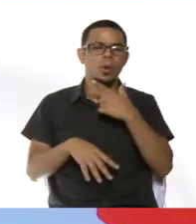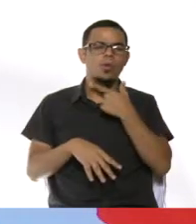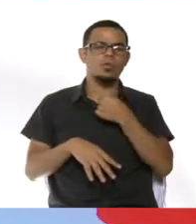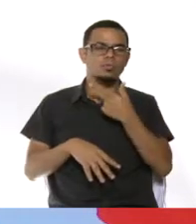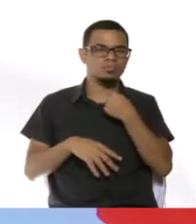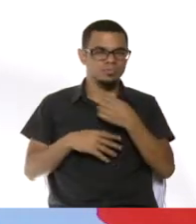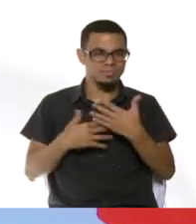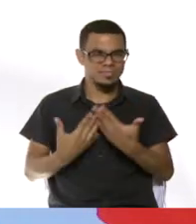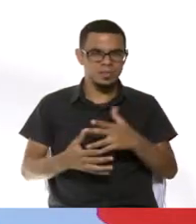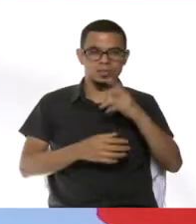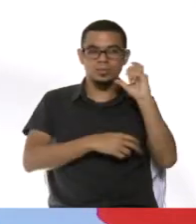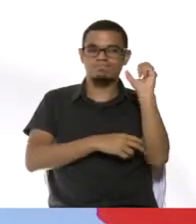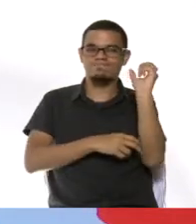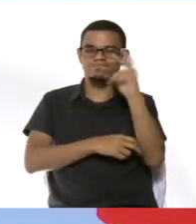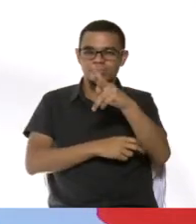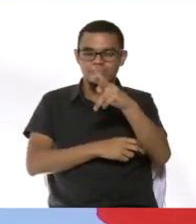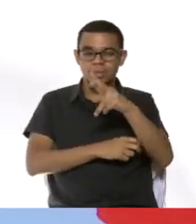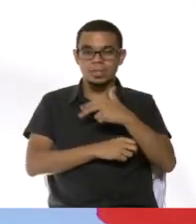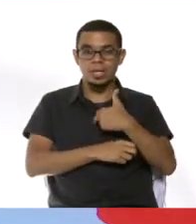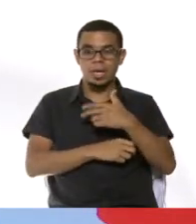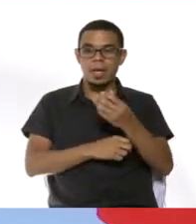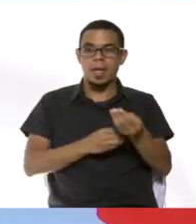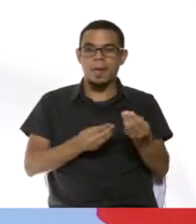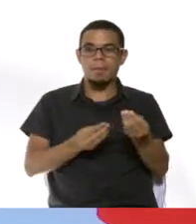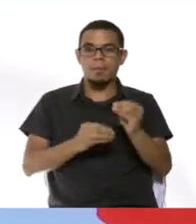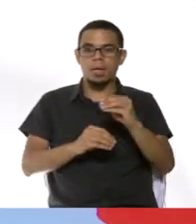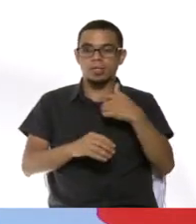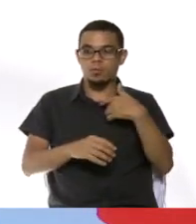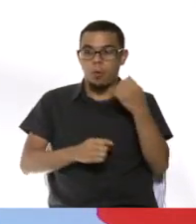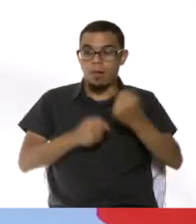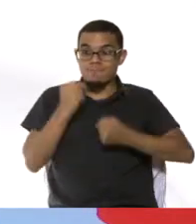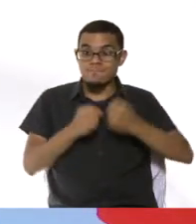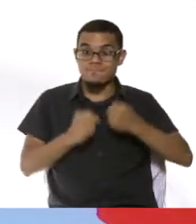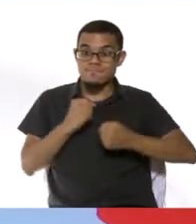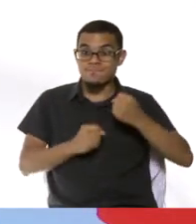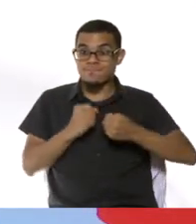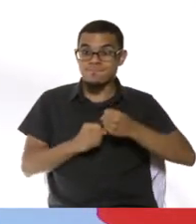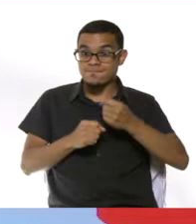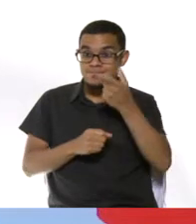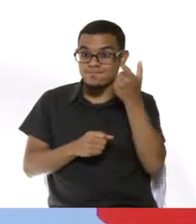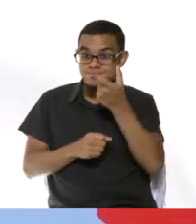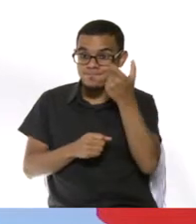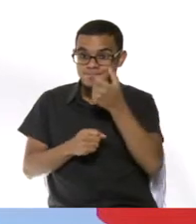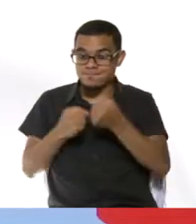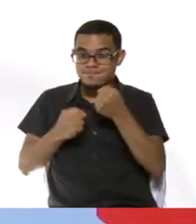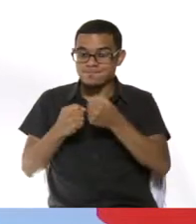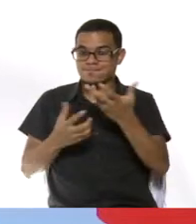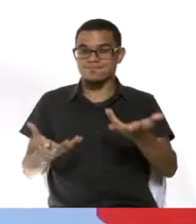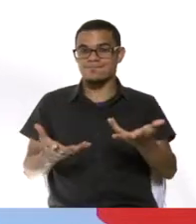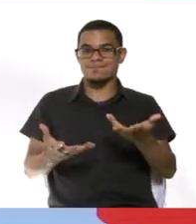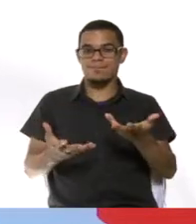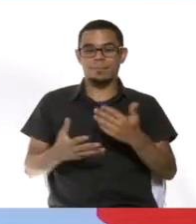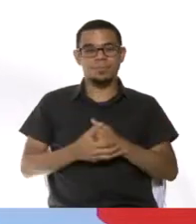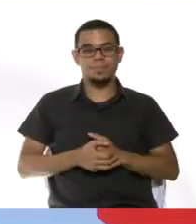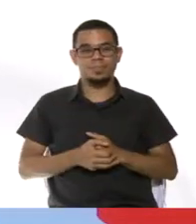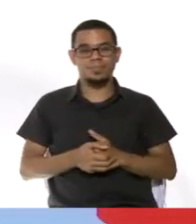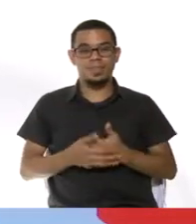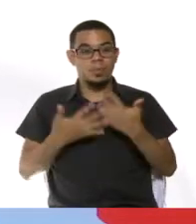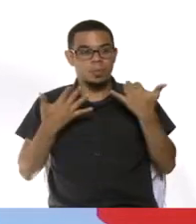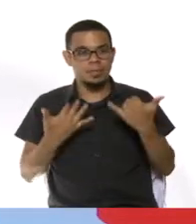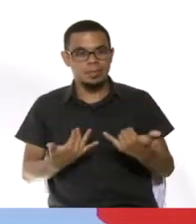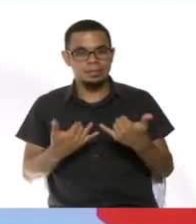las pelotas y más si tienen que correr a ir a buscarla. También, como estamos pasando lo que son